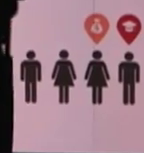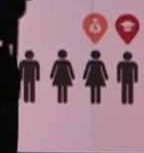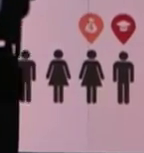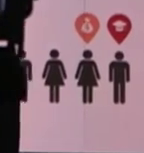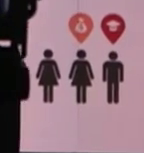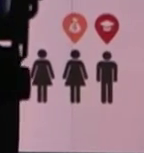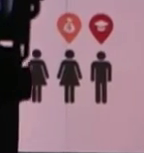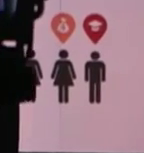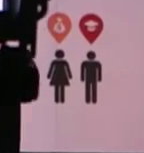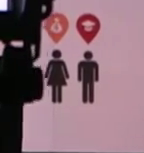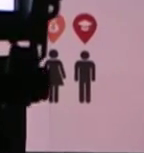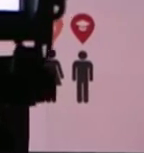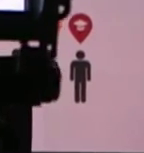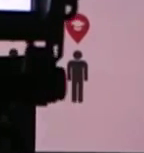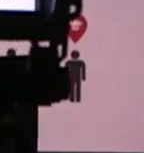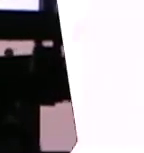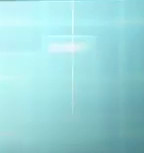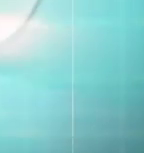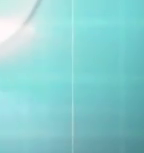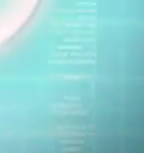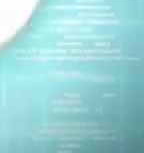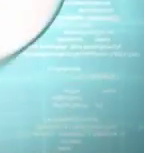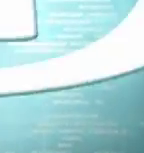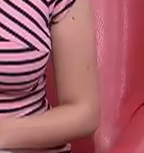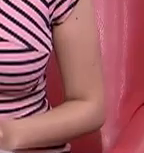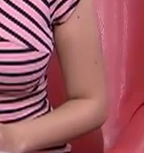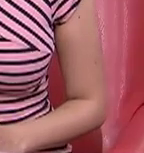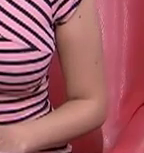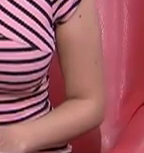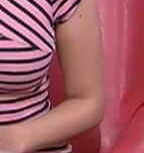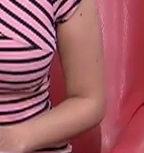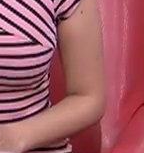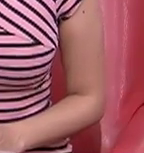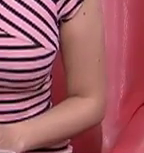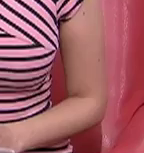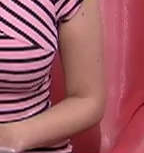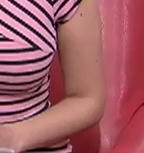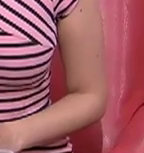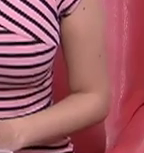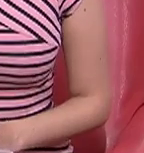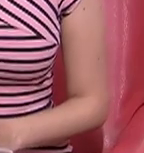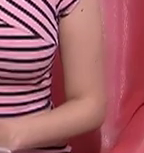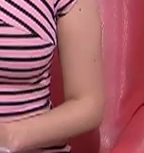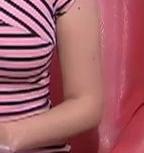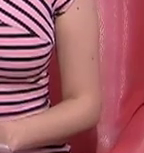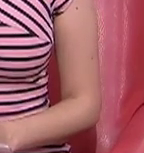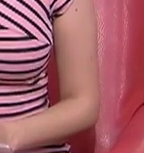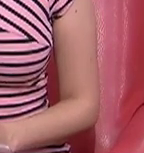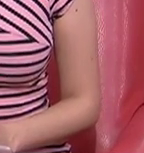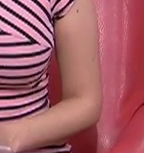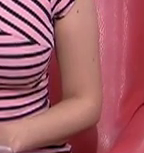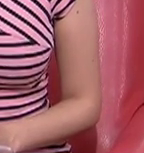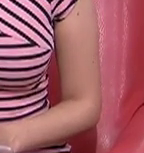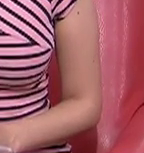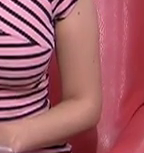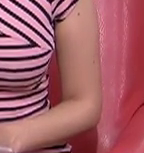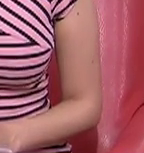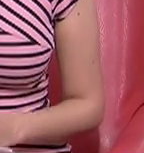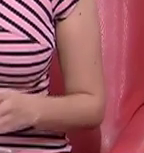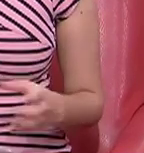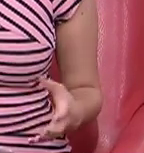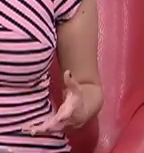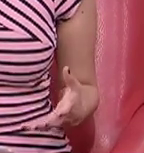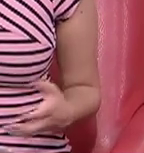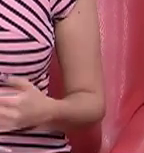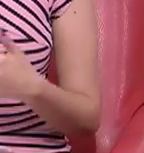descargar toda la información, descargarla y borrarla, por supuesto, toda la información personal que Facebook almacena acerca de ellos